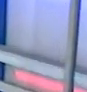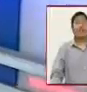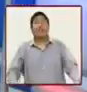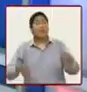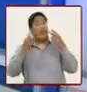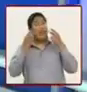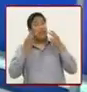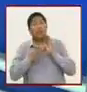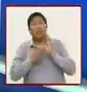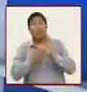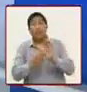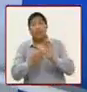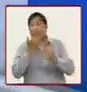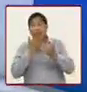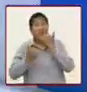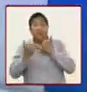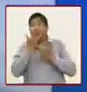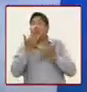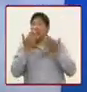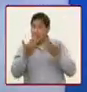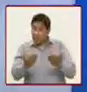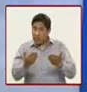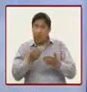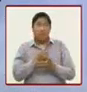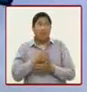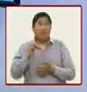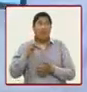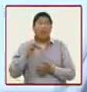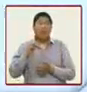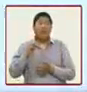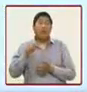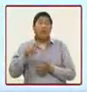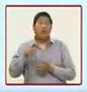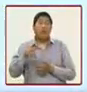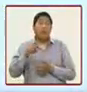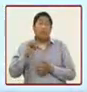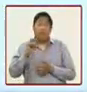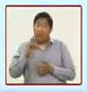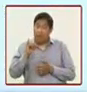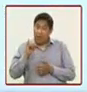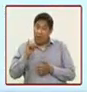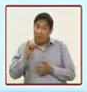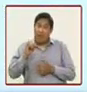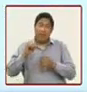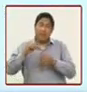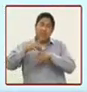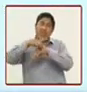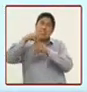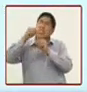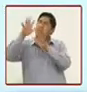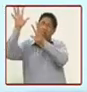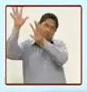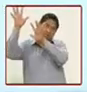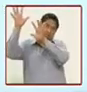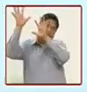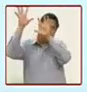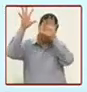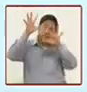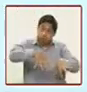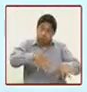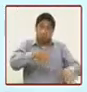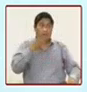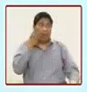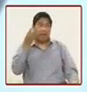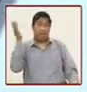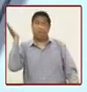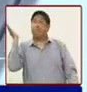Le vamos a mostrar las imágenes que se han registrado en Mapiri, un derrumbe de un talud. Así es, vea usted, por favor, estas